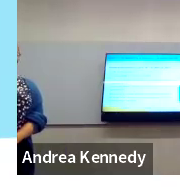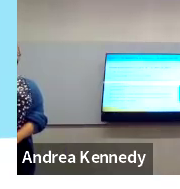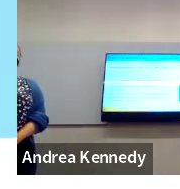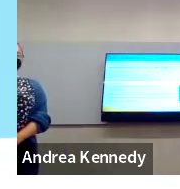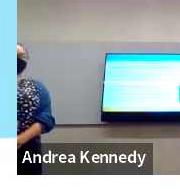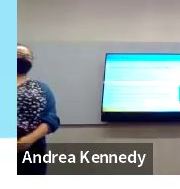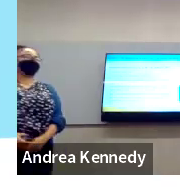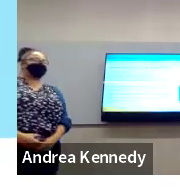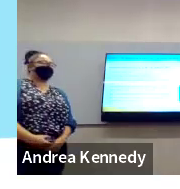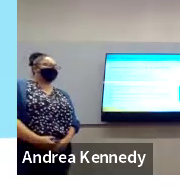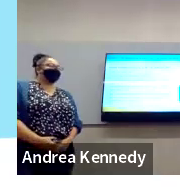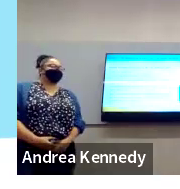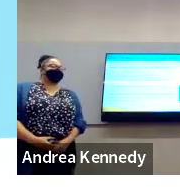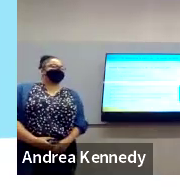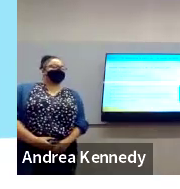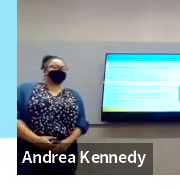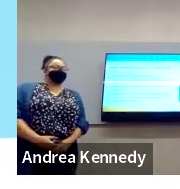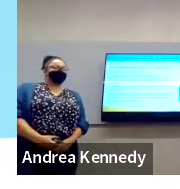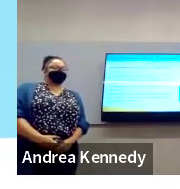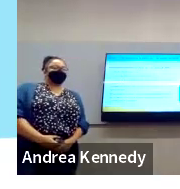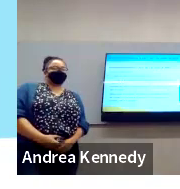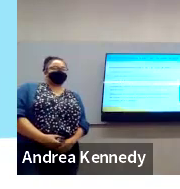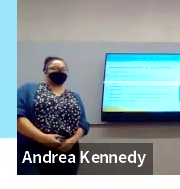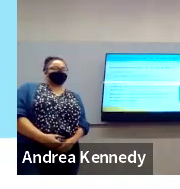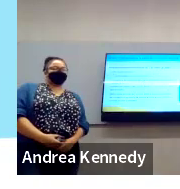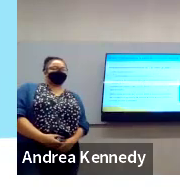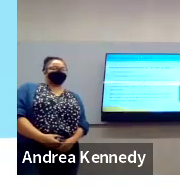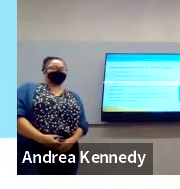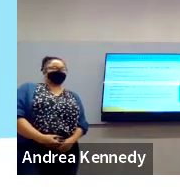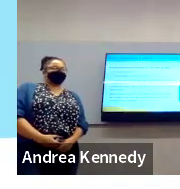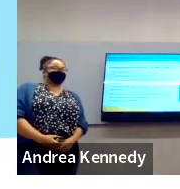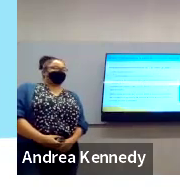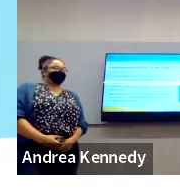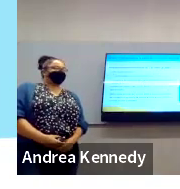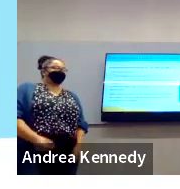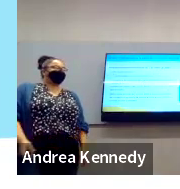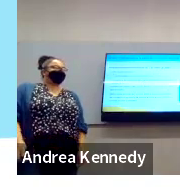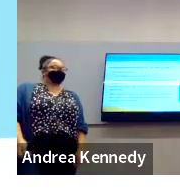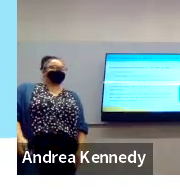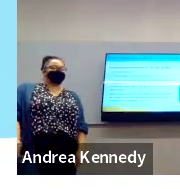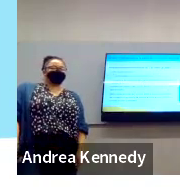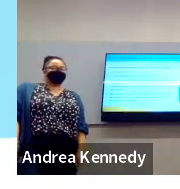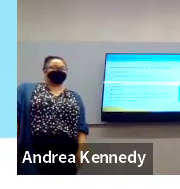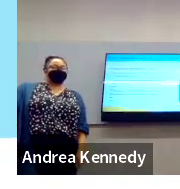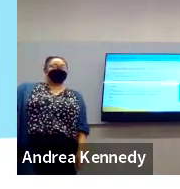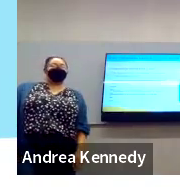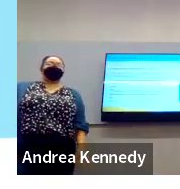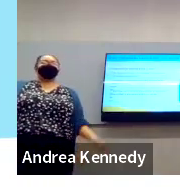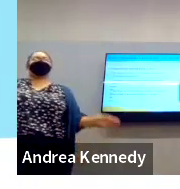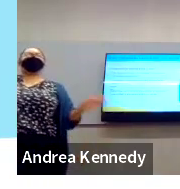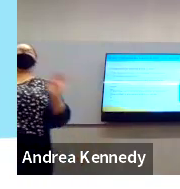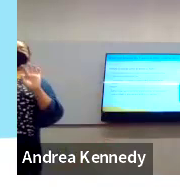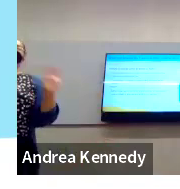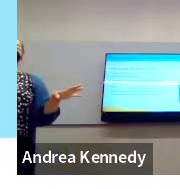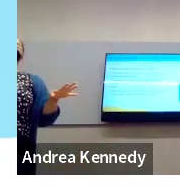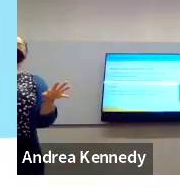unidad. Para los nuevos inquilinos, el importe de la renta debe ya incluir los servicios públicos.